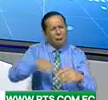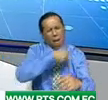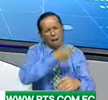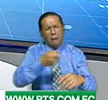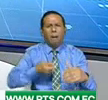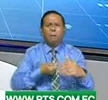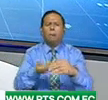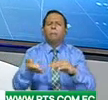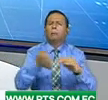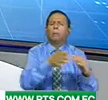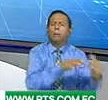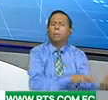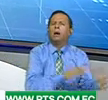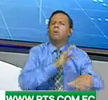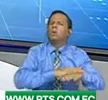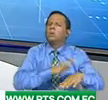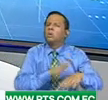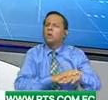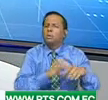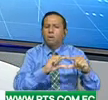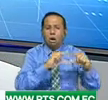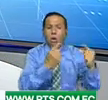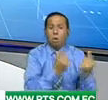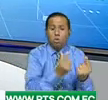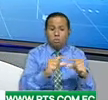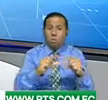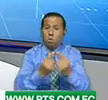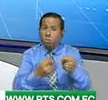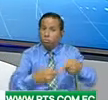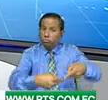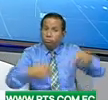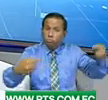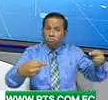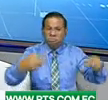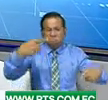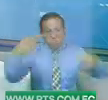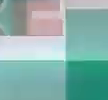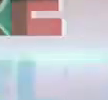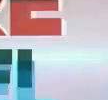a un conflicto entre integrantes de dos bandas delictivas.